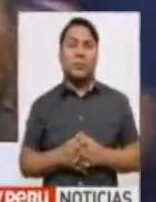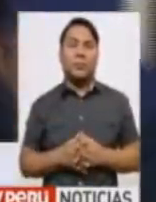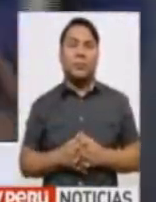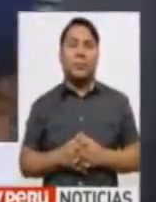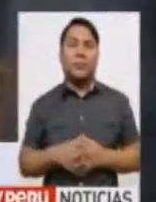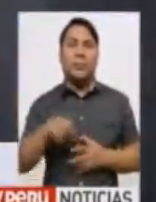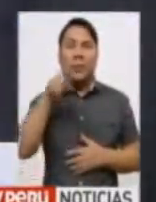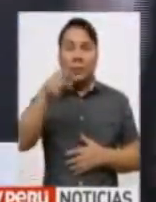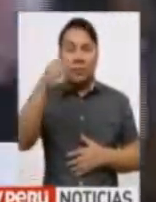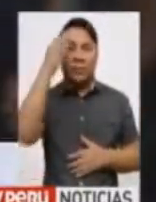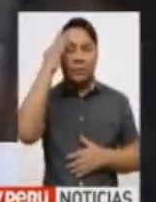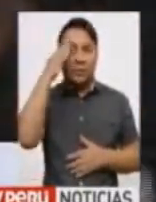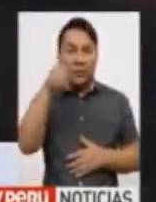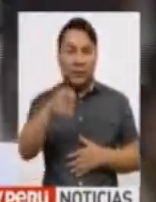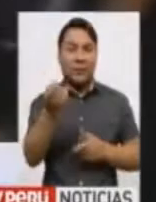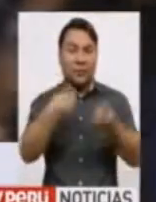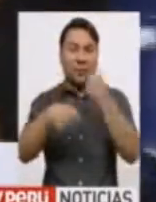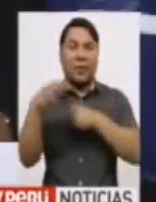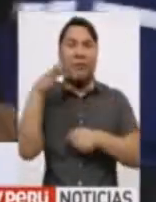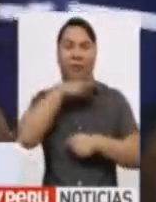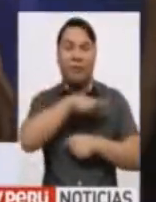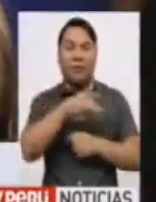¿Eres consciente que vendía medicina Bamba?